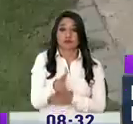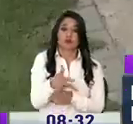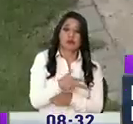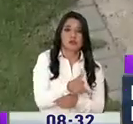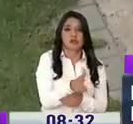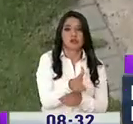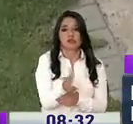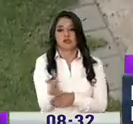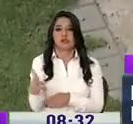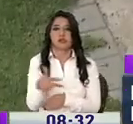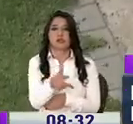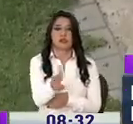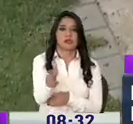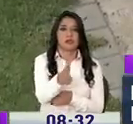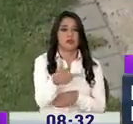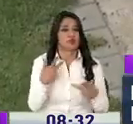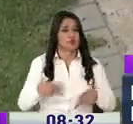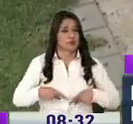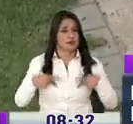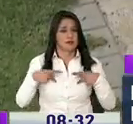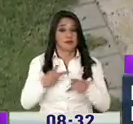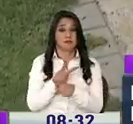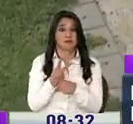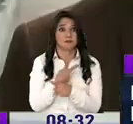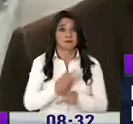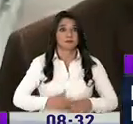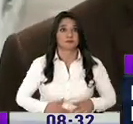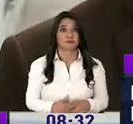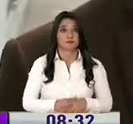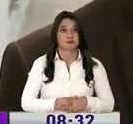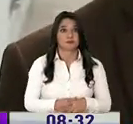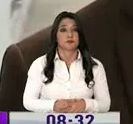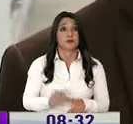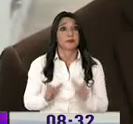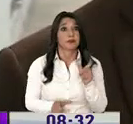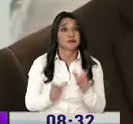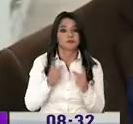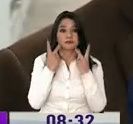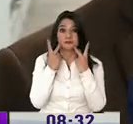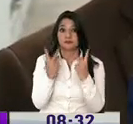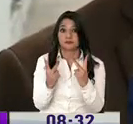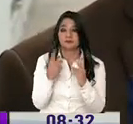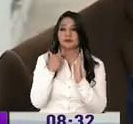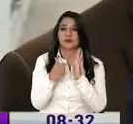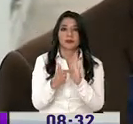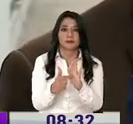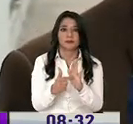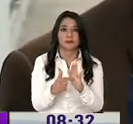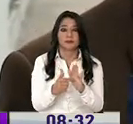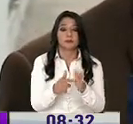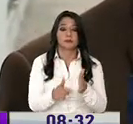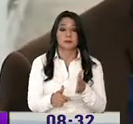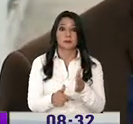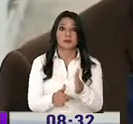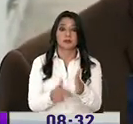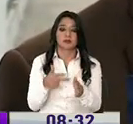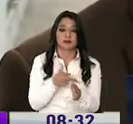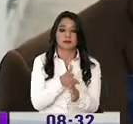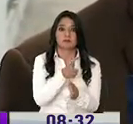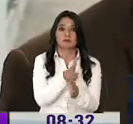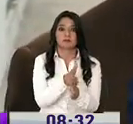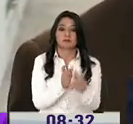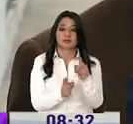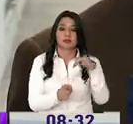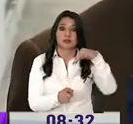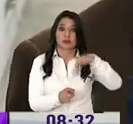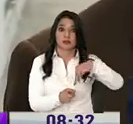ha puesto en riesgo la integridad de los ciudadanos. Que hay gente que, como usted puede ver, en el parterre se para la gente